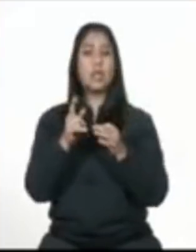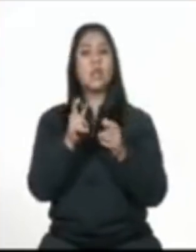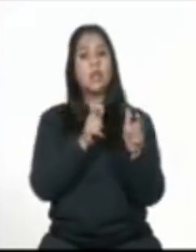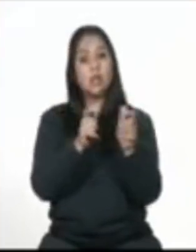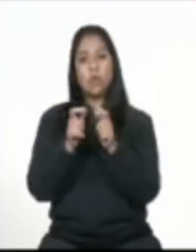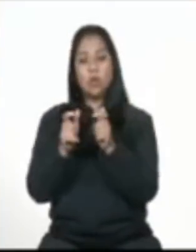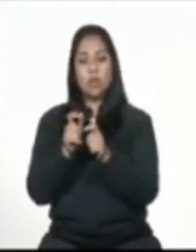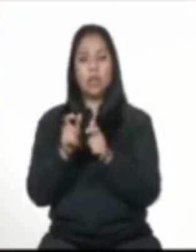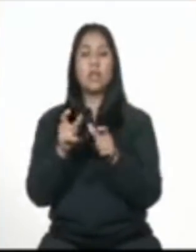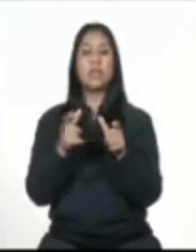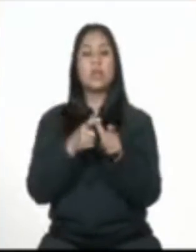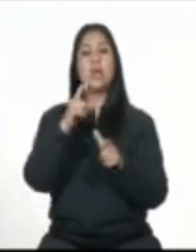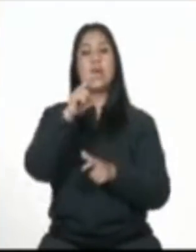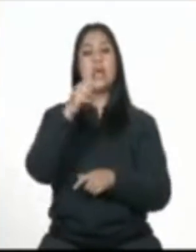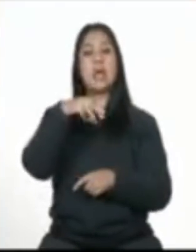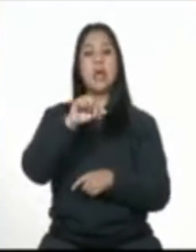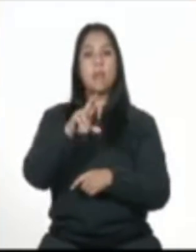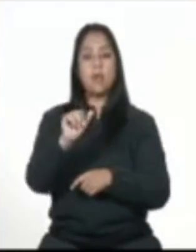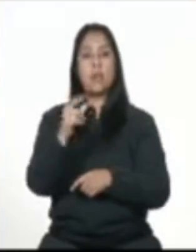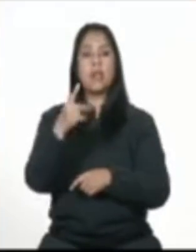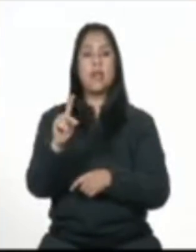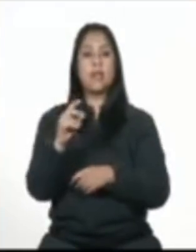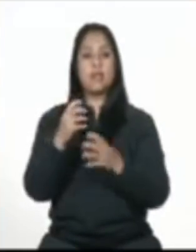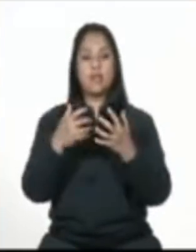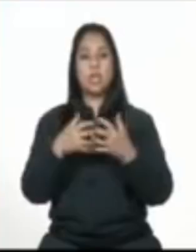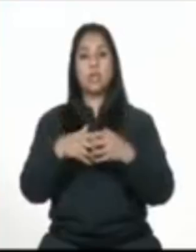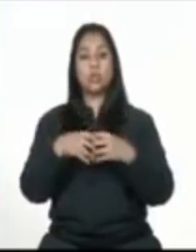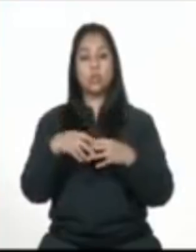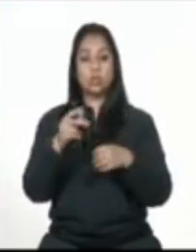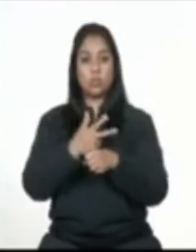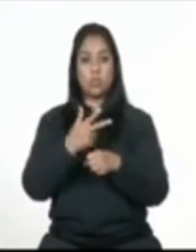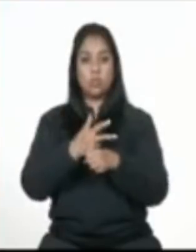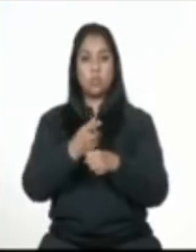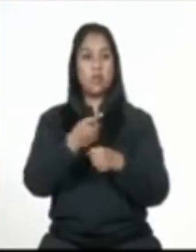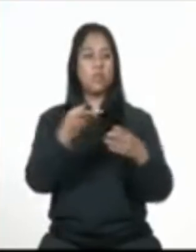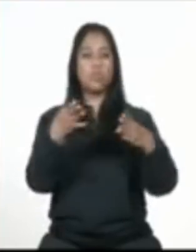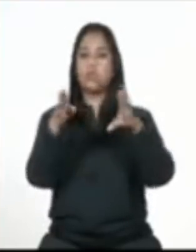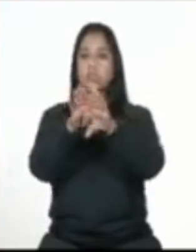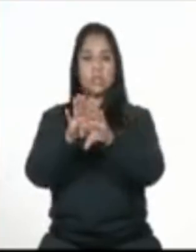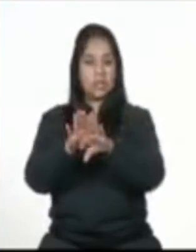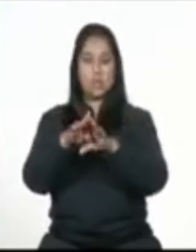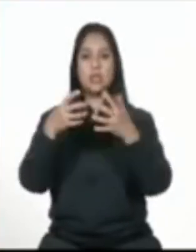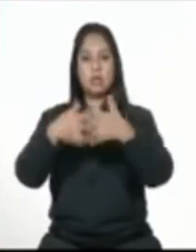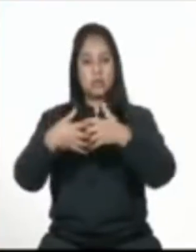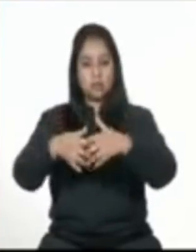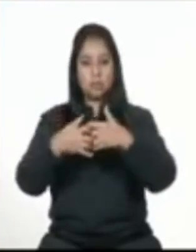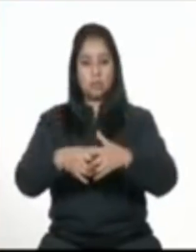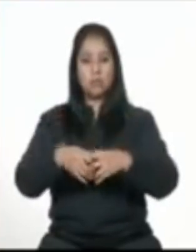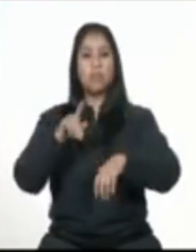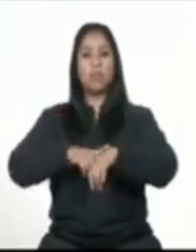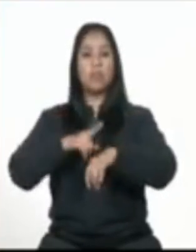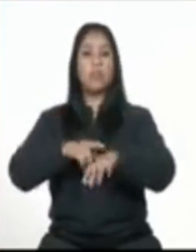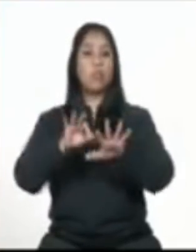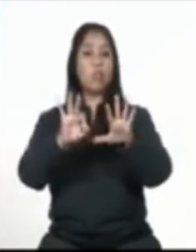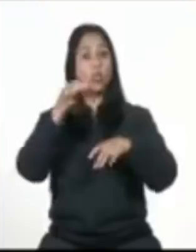de Industria de Guatemala un cierre voluntario de las industrias no esenciales del país por un periodo de 8 días